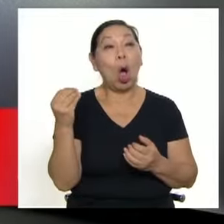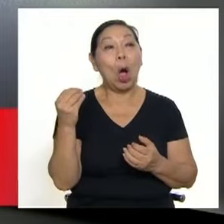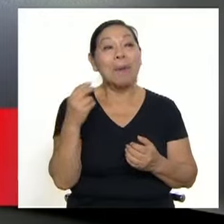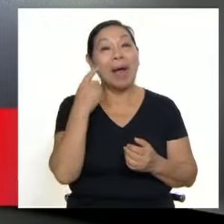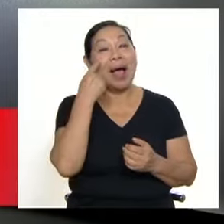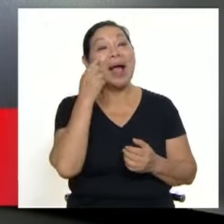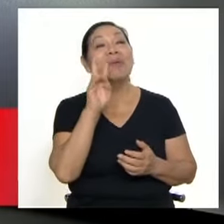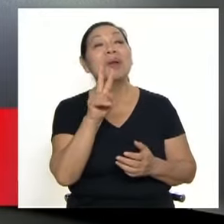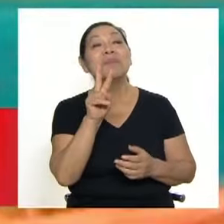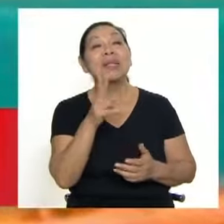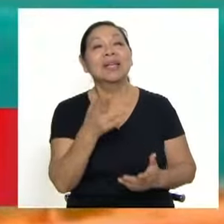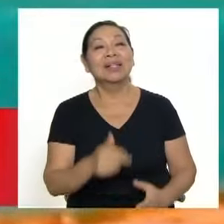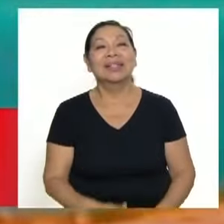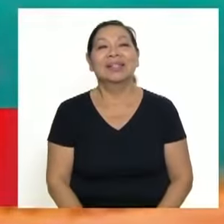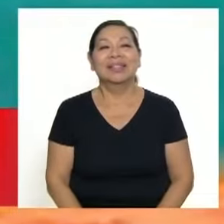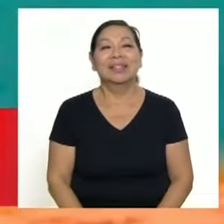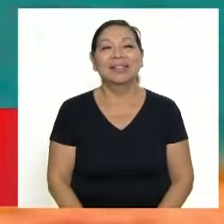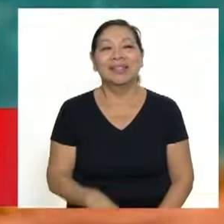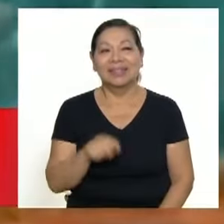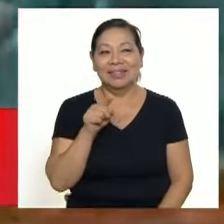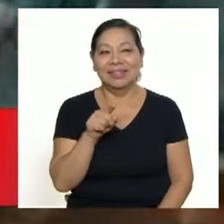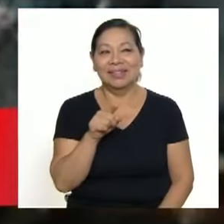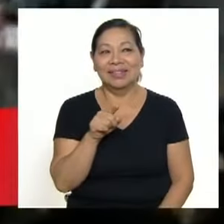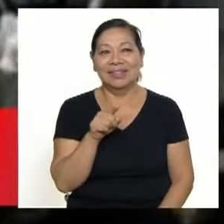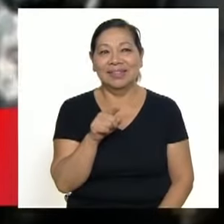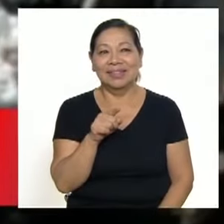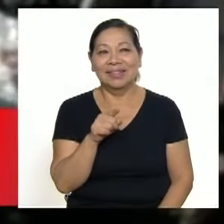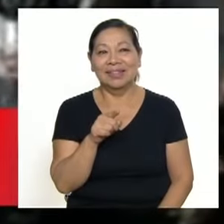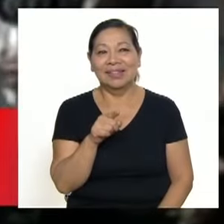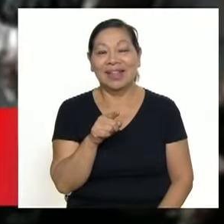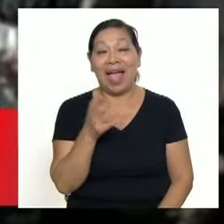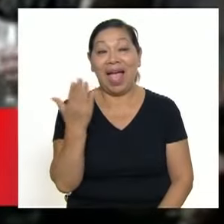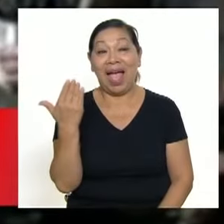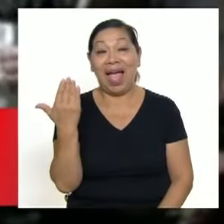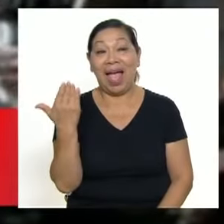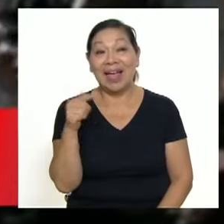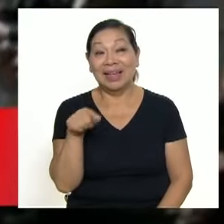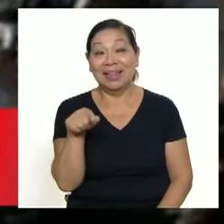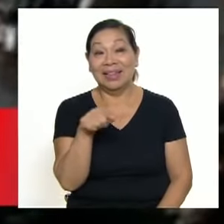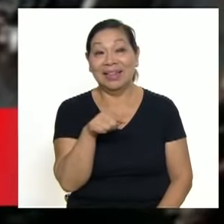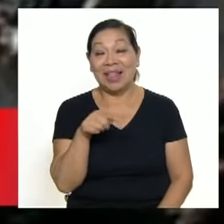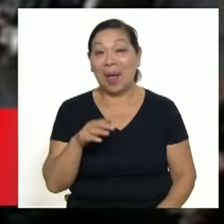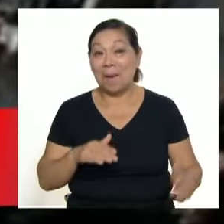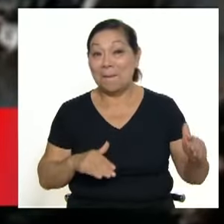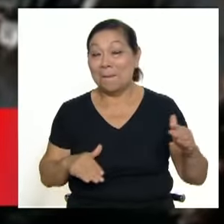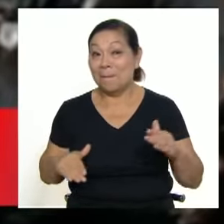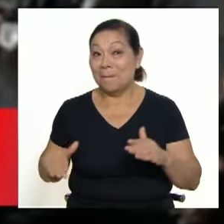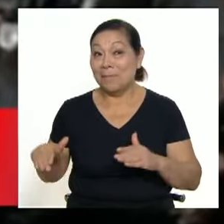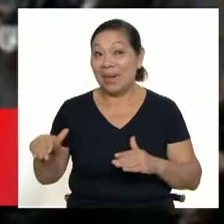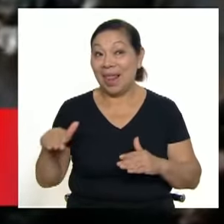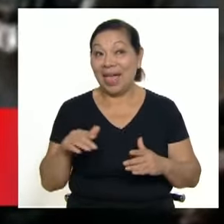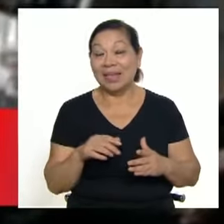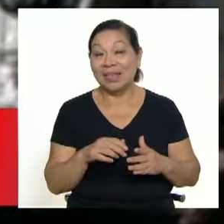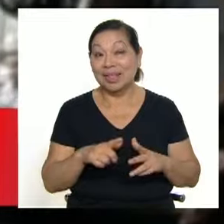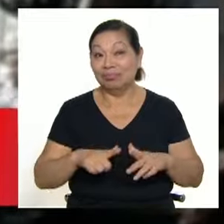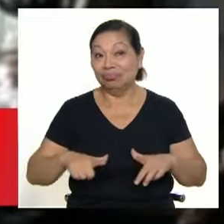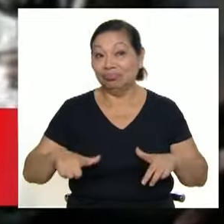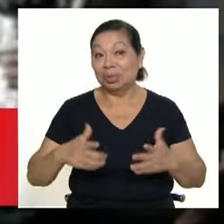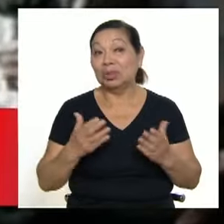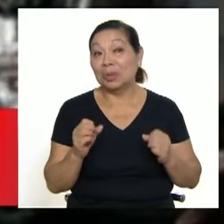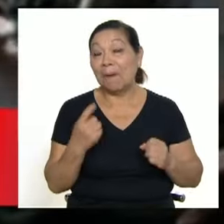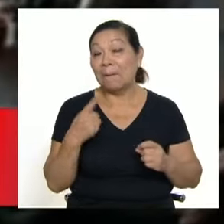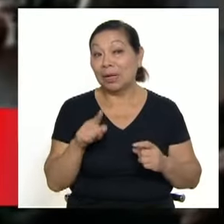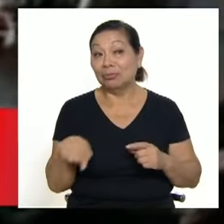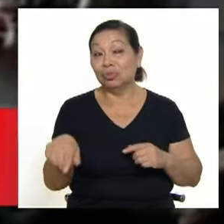vamos a verlo. Ajá, de Puno. Esas pocas personas imaginaban que en pleno altiplano existían playas semejantes a las de nuestro litoral. Claro que